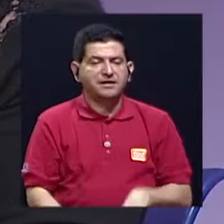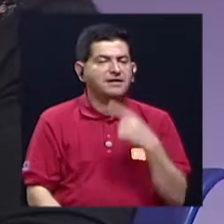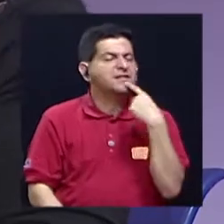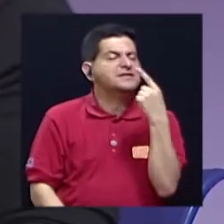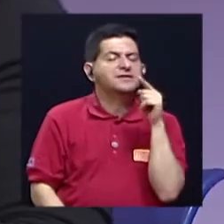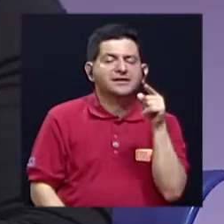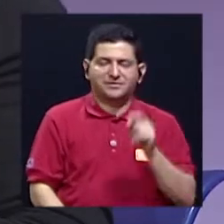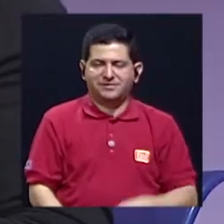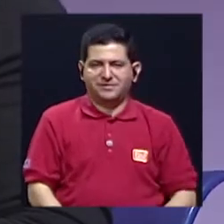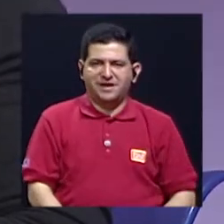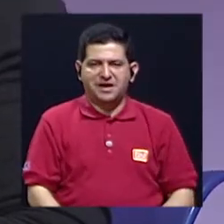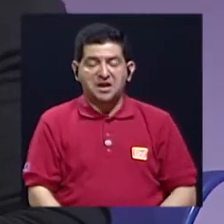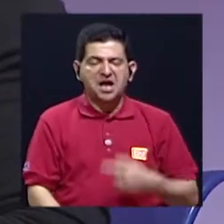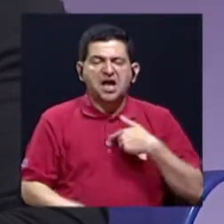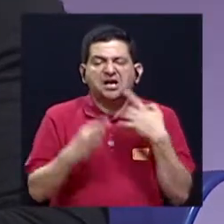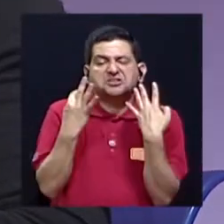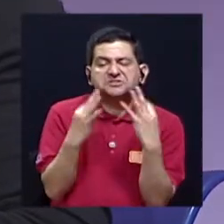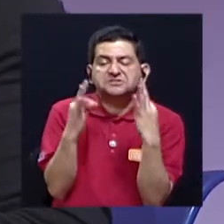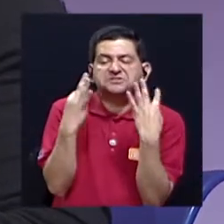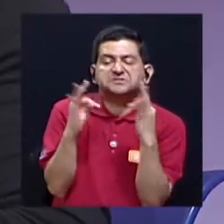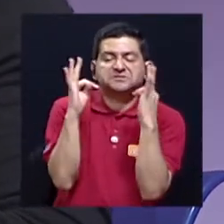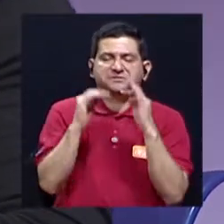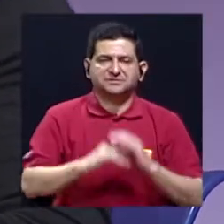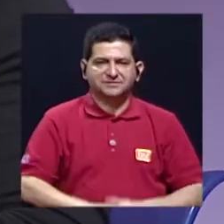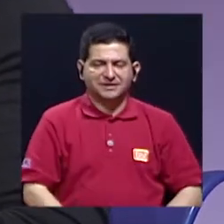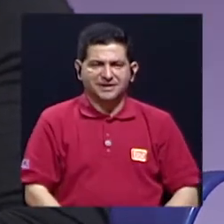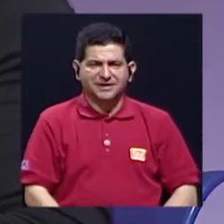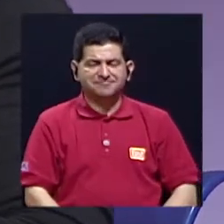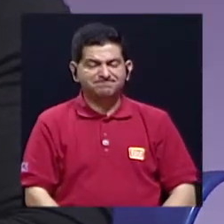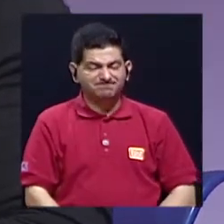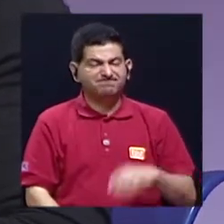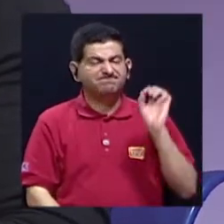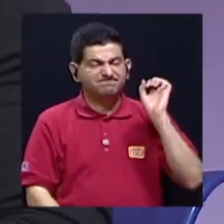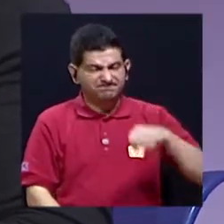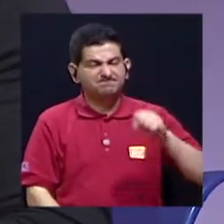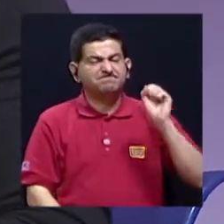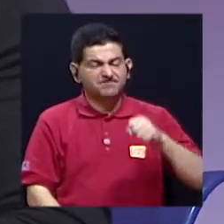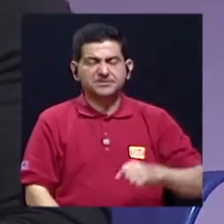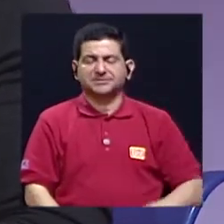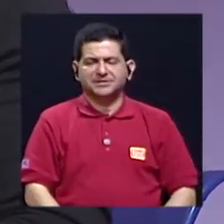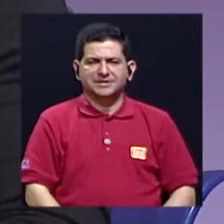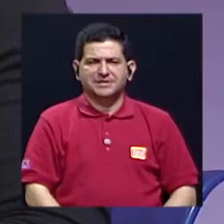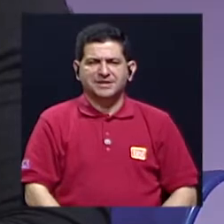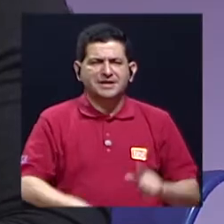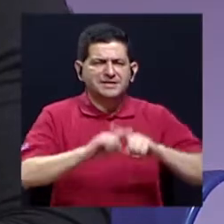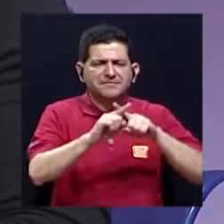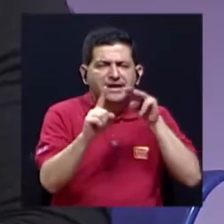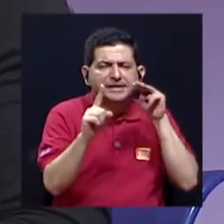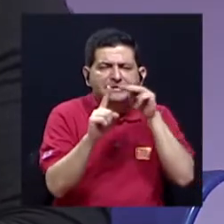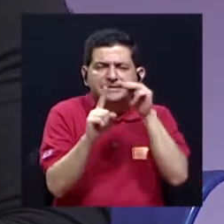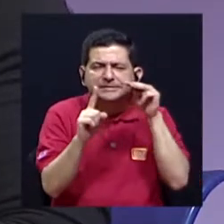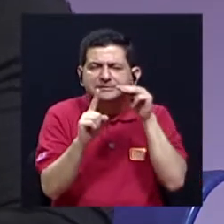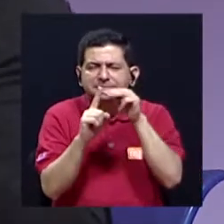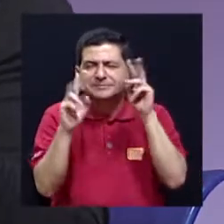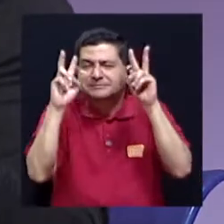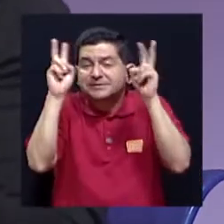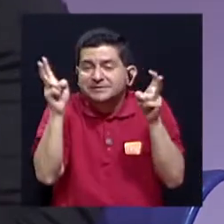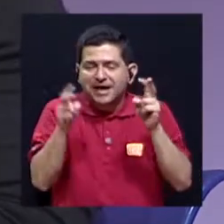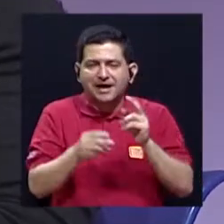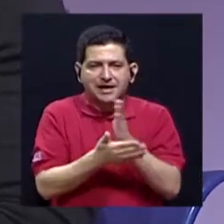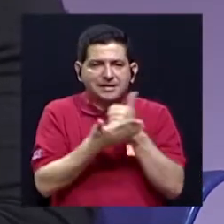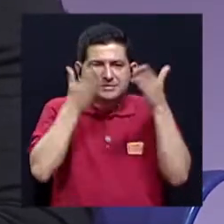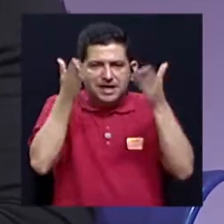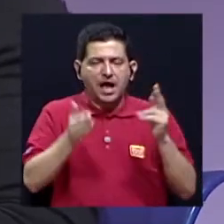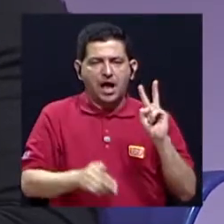cómo. Entonces, creo que en ese caso, sí tenemos toda esa serie de mensajitos de algunos compañeros, de